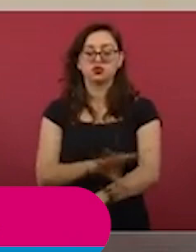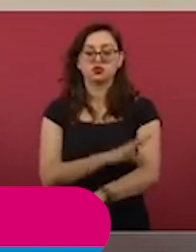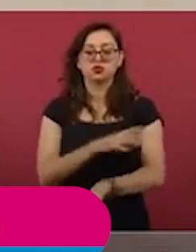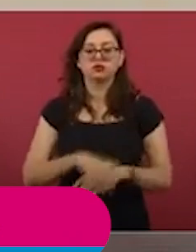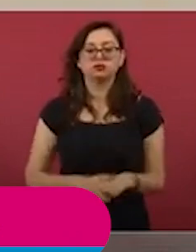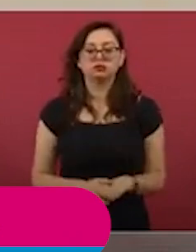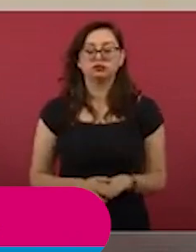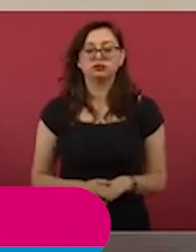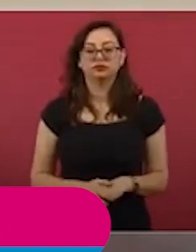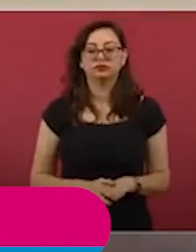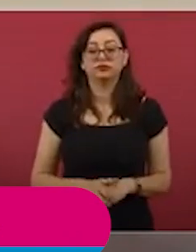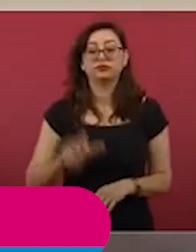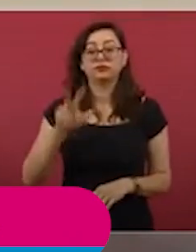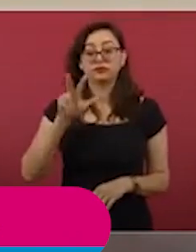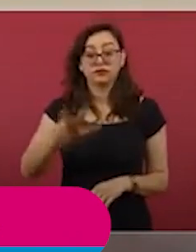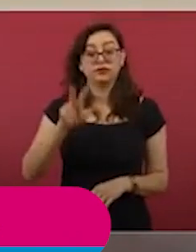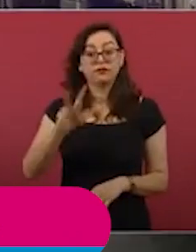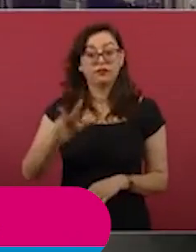el día 18,